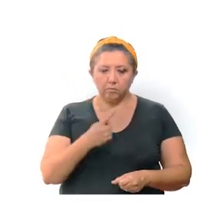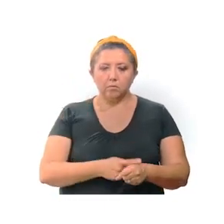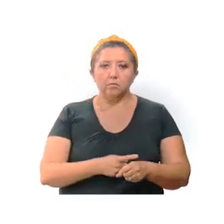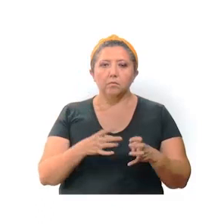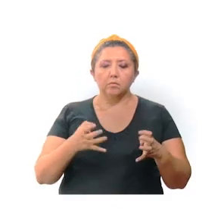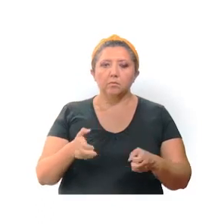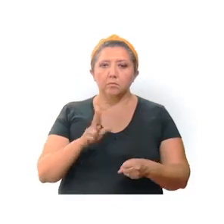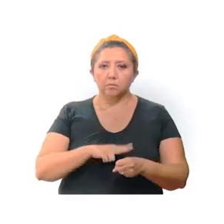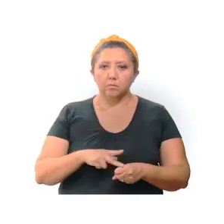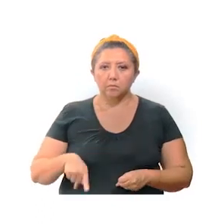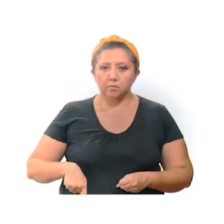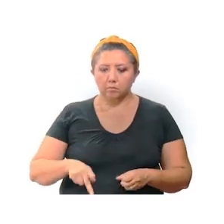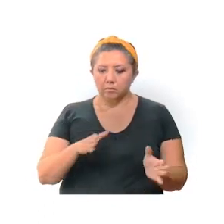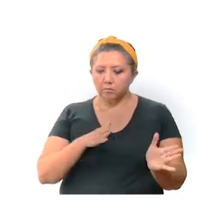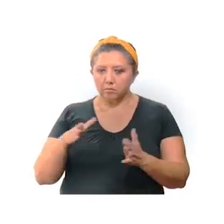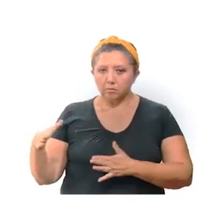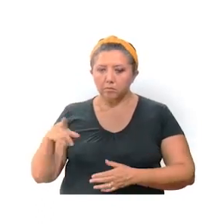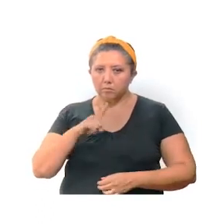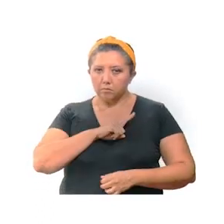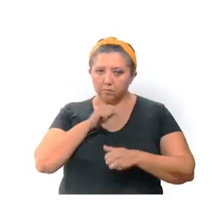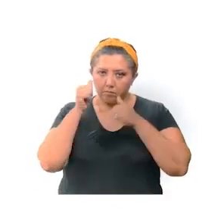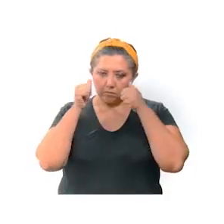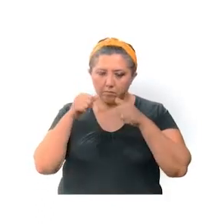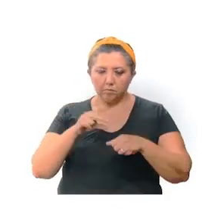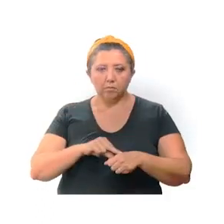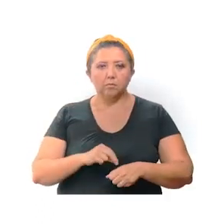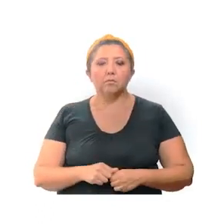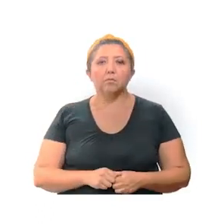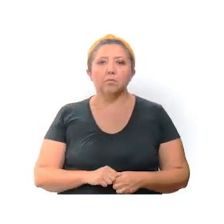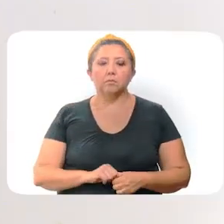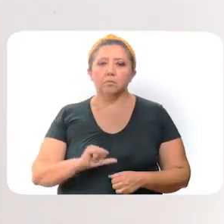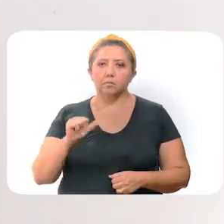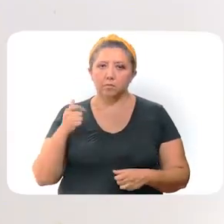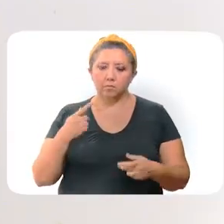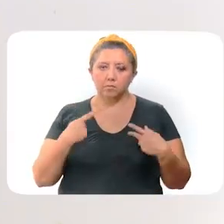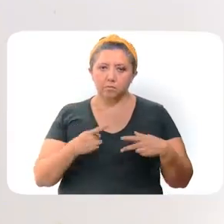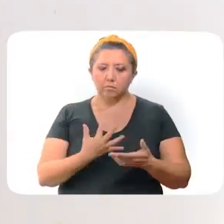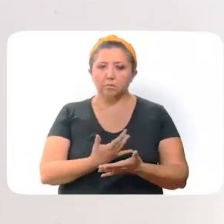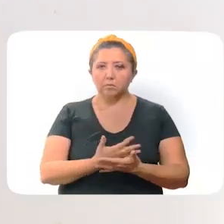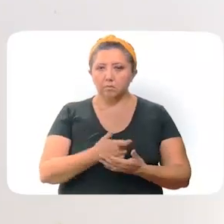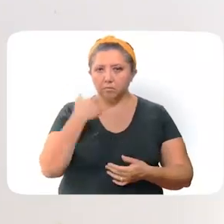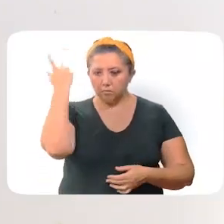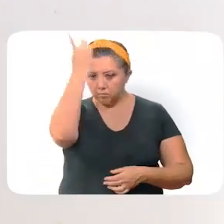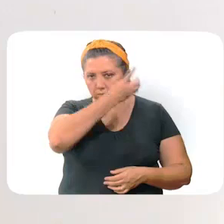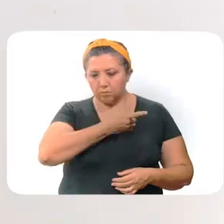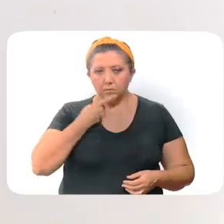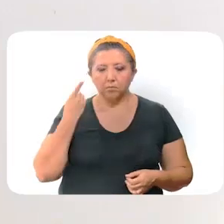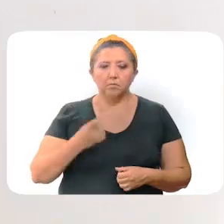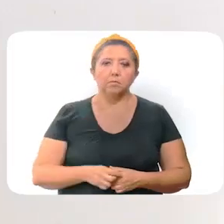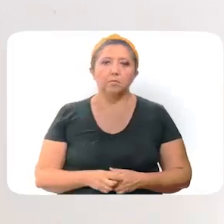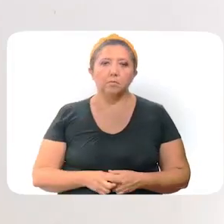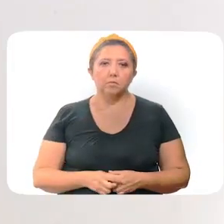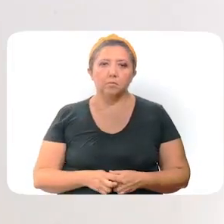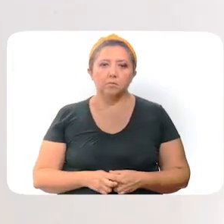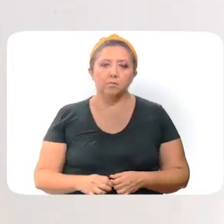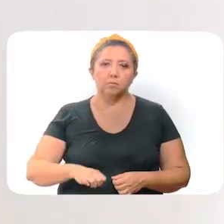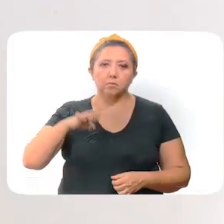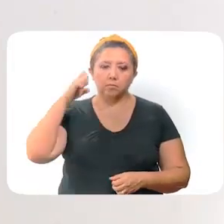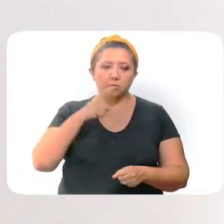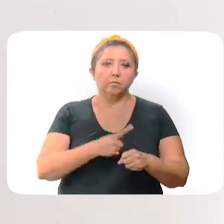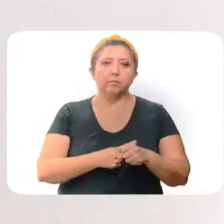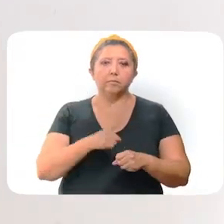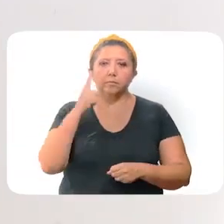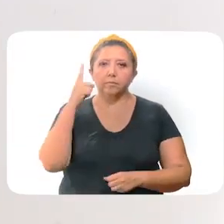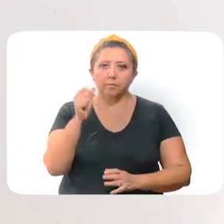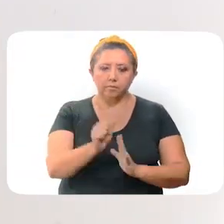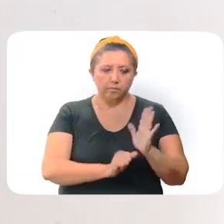casos positivos están en hospitales públicos y en aislamiento total. Hay otros pacientes a la espera de diagnóstico. El rango de